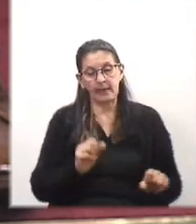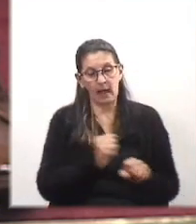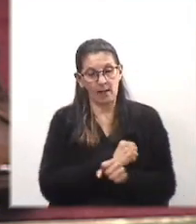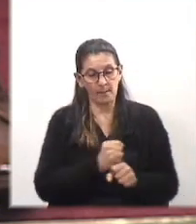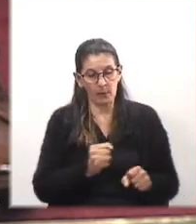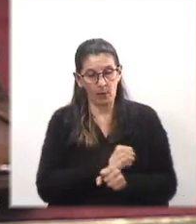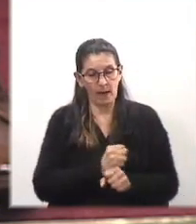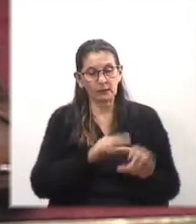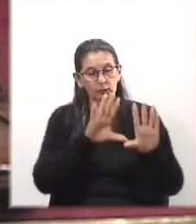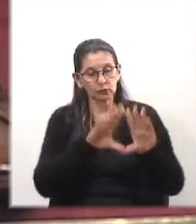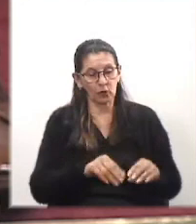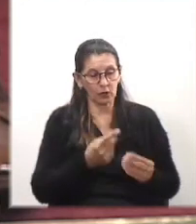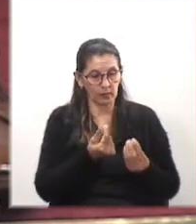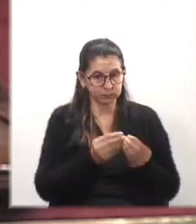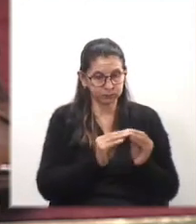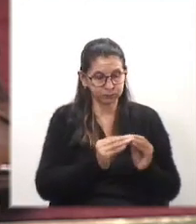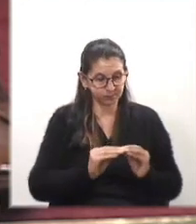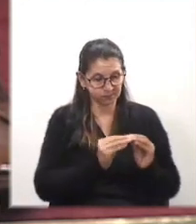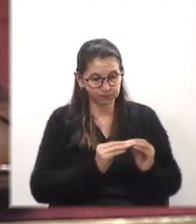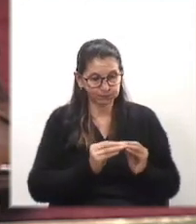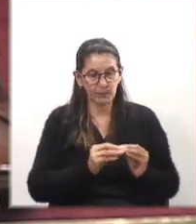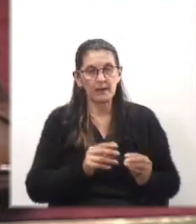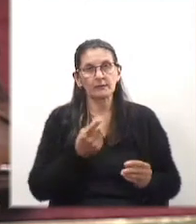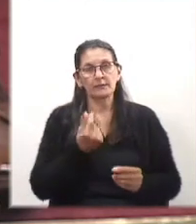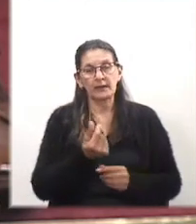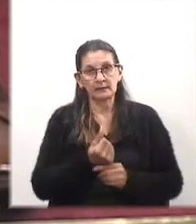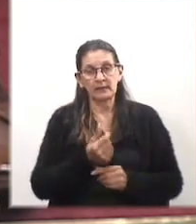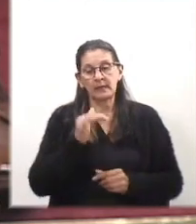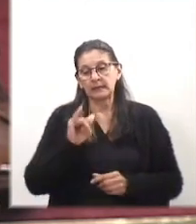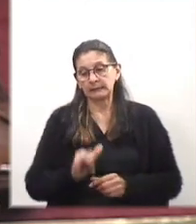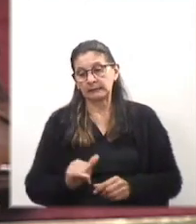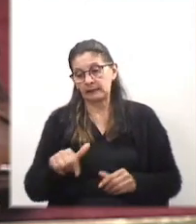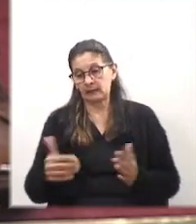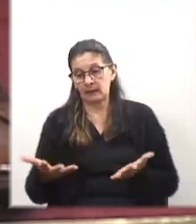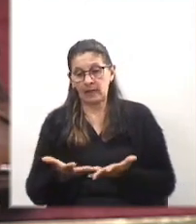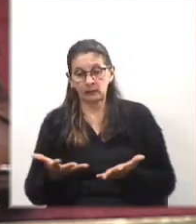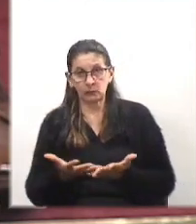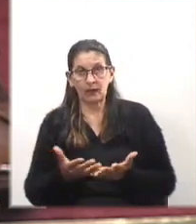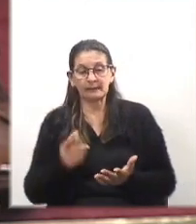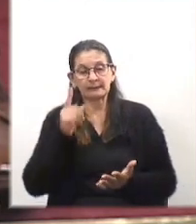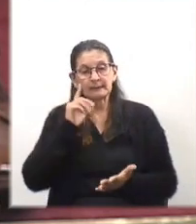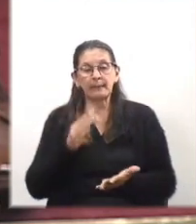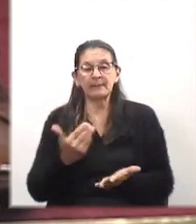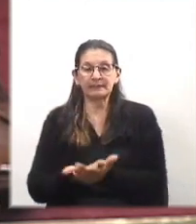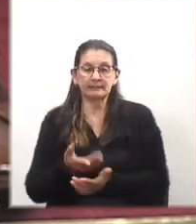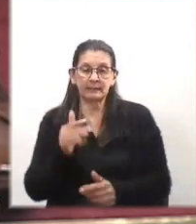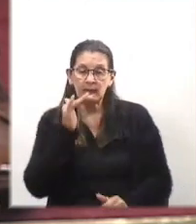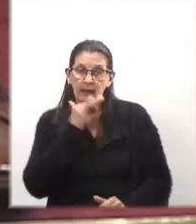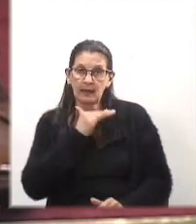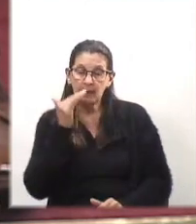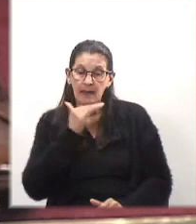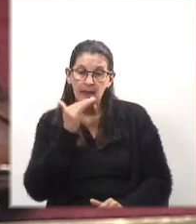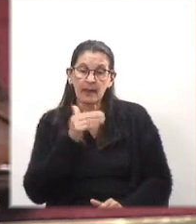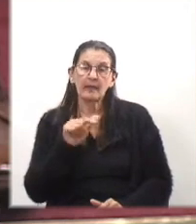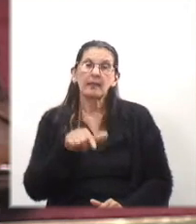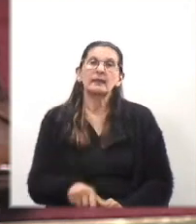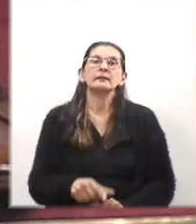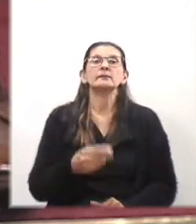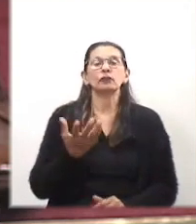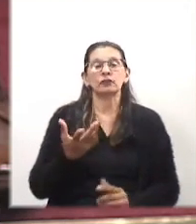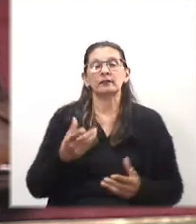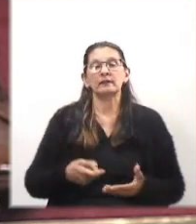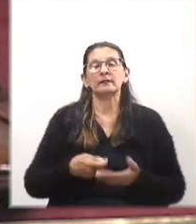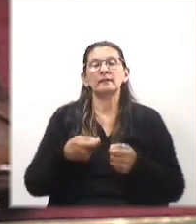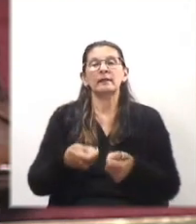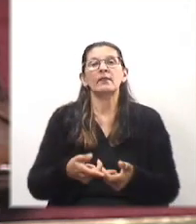previa los flujos financieros con las estimaciones actuariales y financieras que presente la Caja, lo cierto es que se le